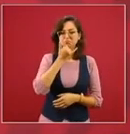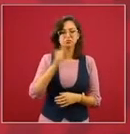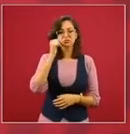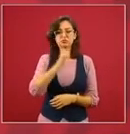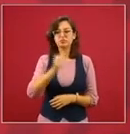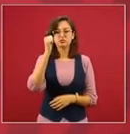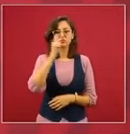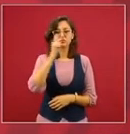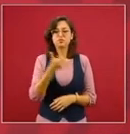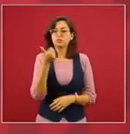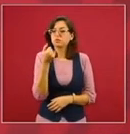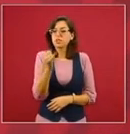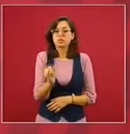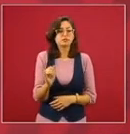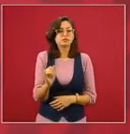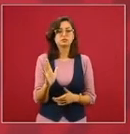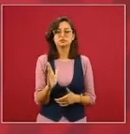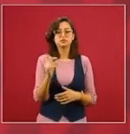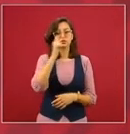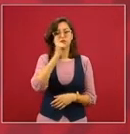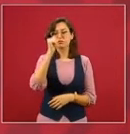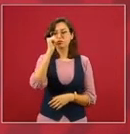han habido amnistías